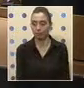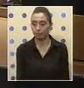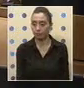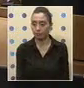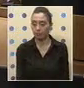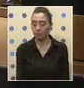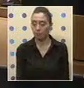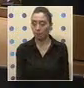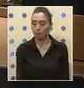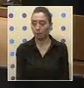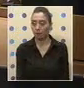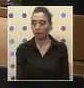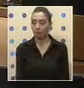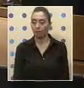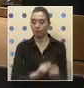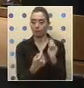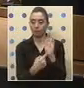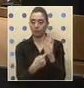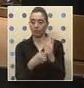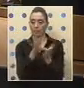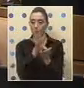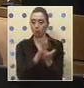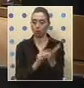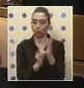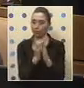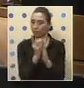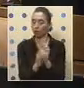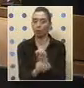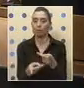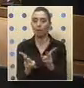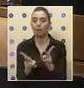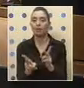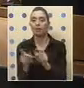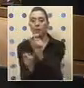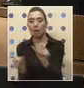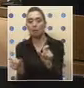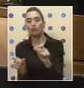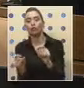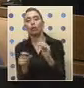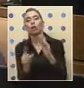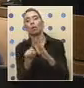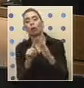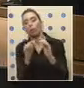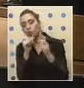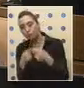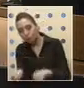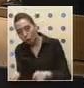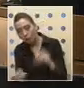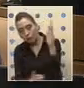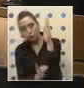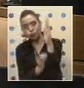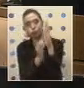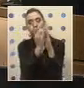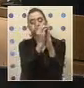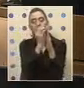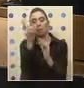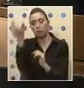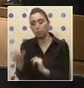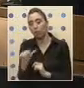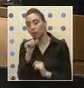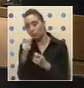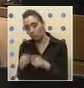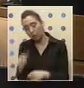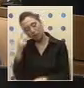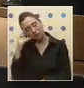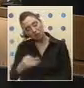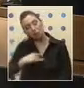Tenemos que cambiar también que este modelo de desarrollo es un modelo que no permite la movilidad social. Que el que nace pobre tiene casi la certeza de seguir siendo pobre,